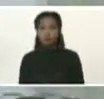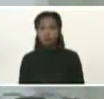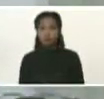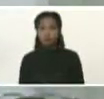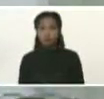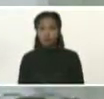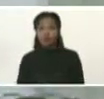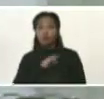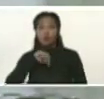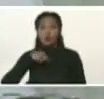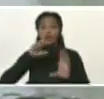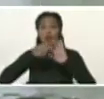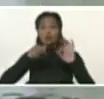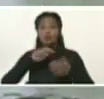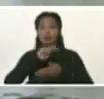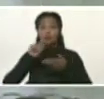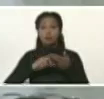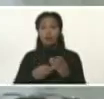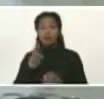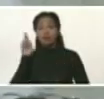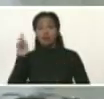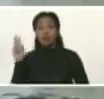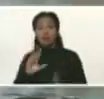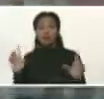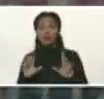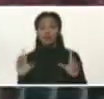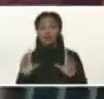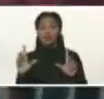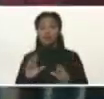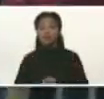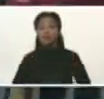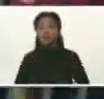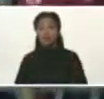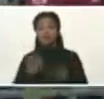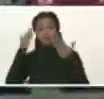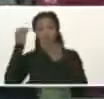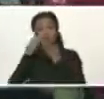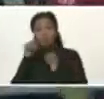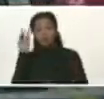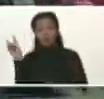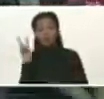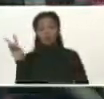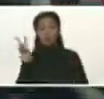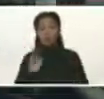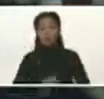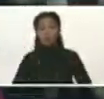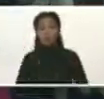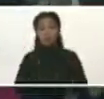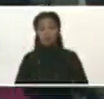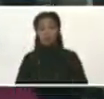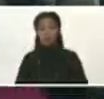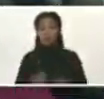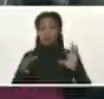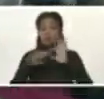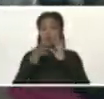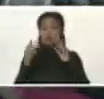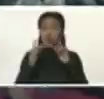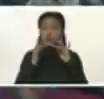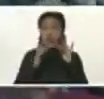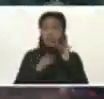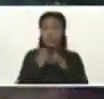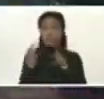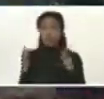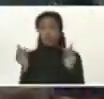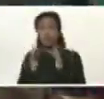estamos en cadena nacional de radio y televisión. Saludo a toda Venezuela. Y conectados además por las